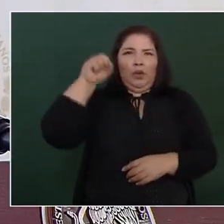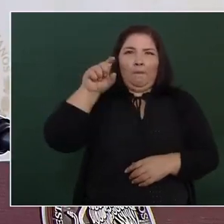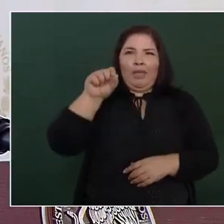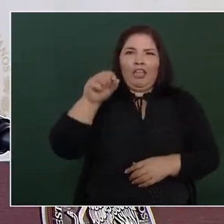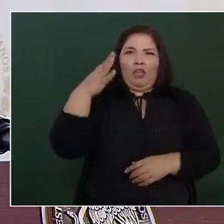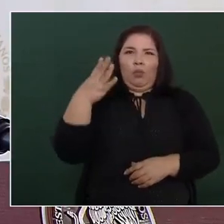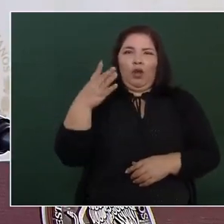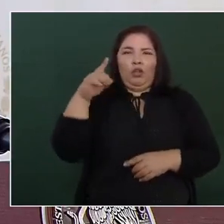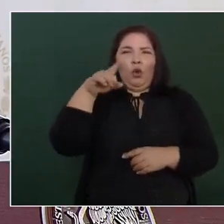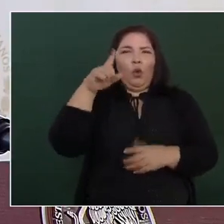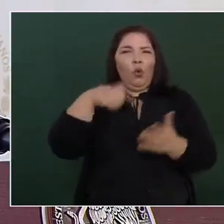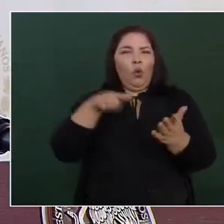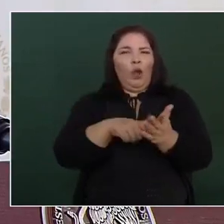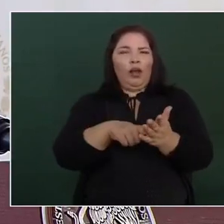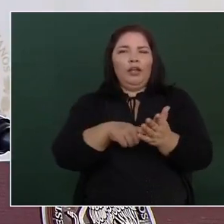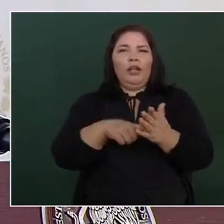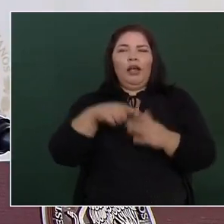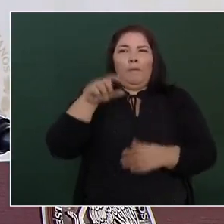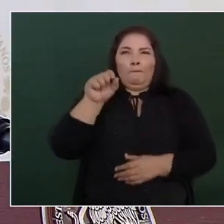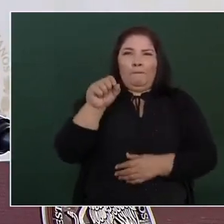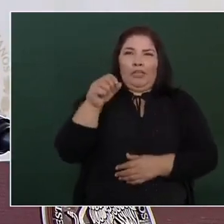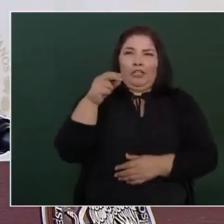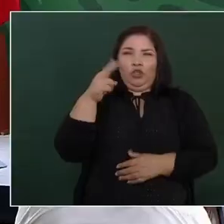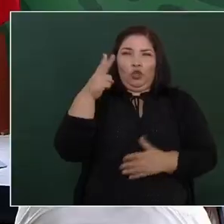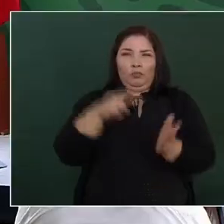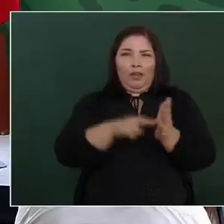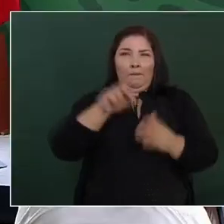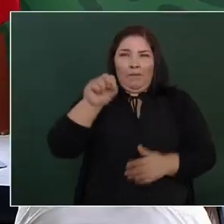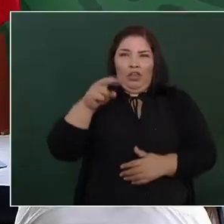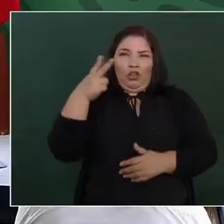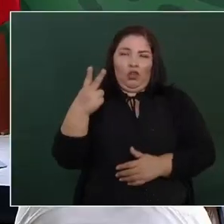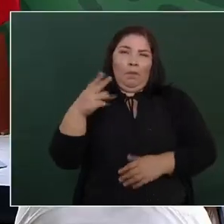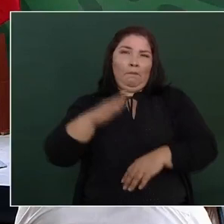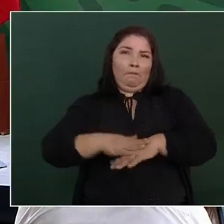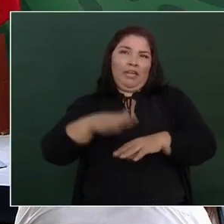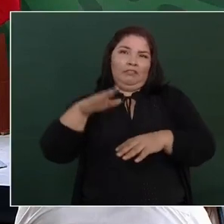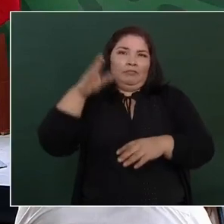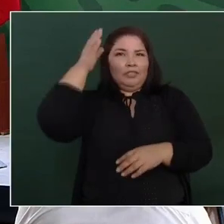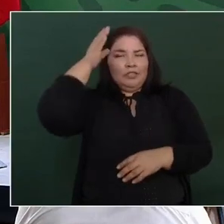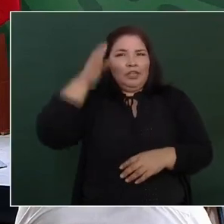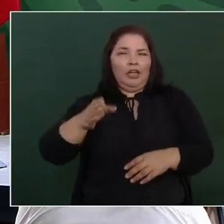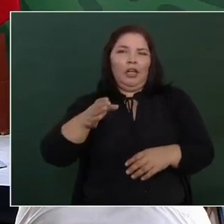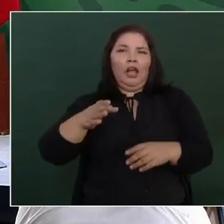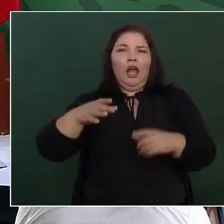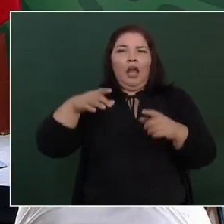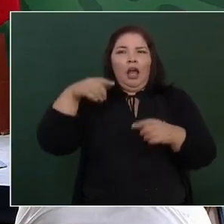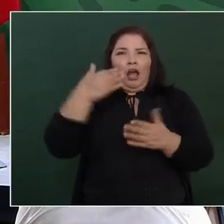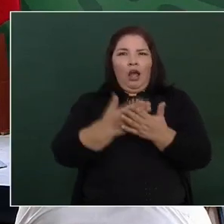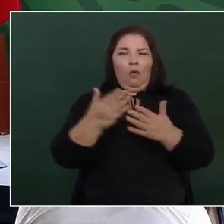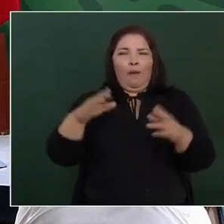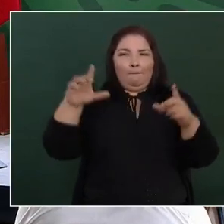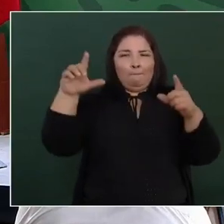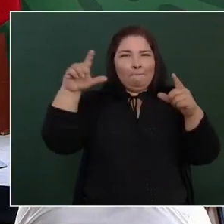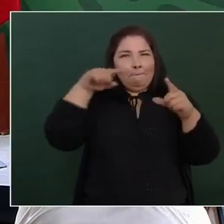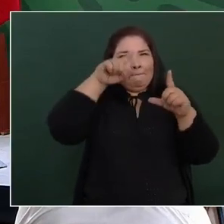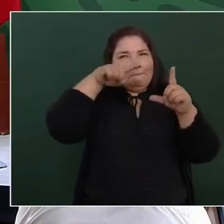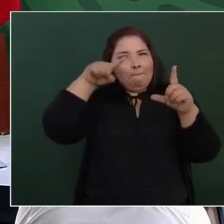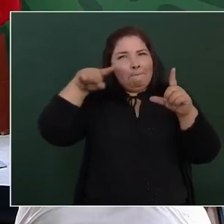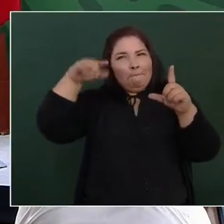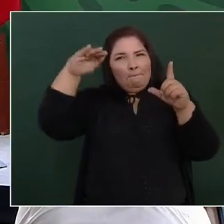observar cómo en el 22 ha sido el año que más delitos ha tenido y aquí hay una reducción que se ha